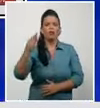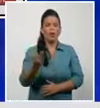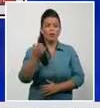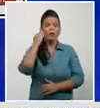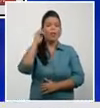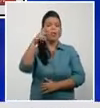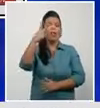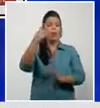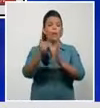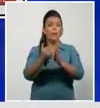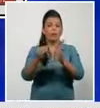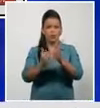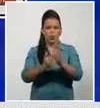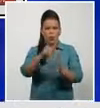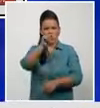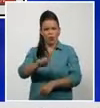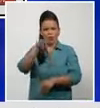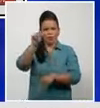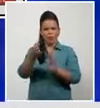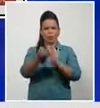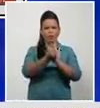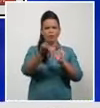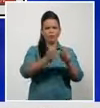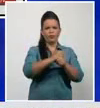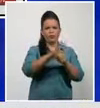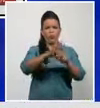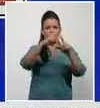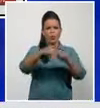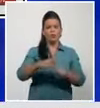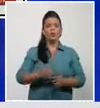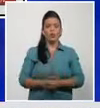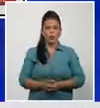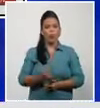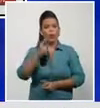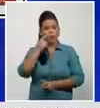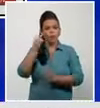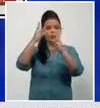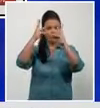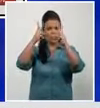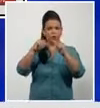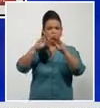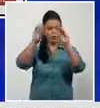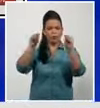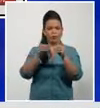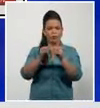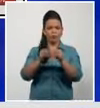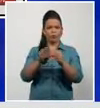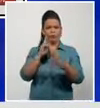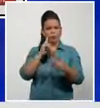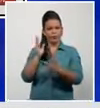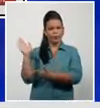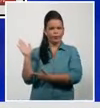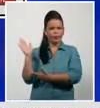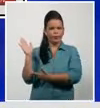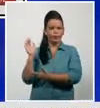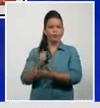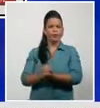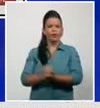millones, y así ustedes ven la relación que aparece ahí. Y de el